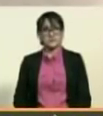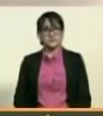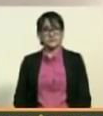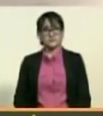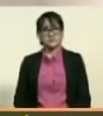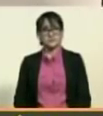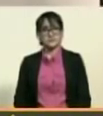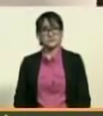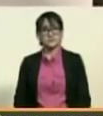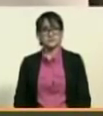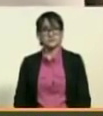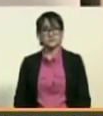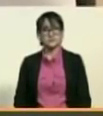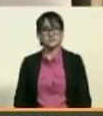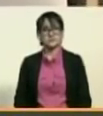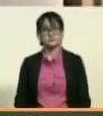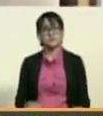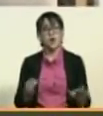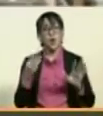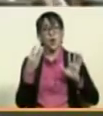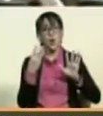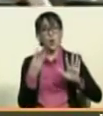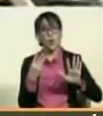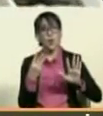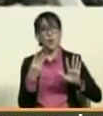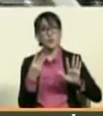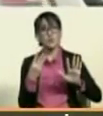estoy entregando